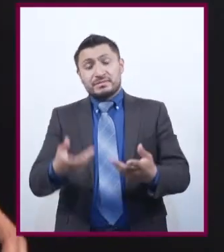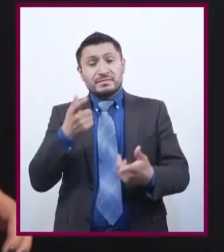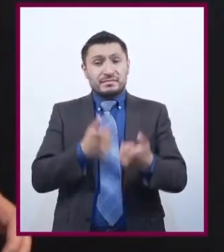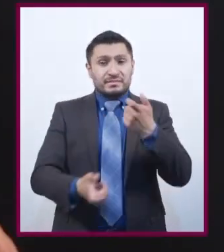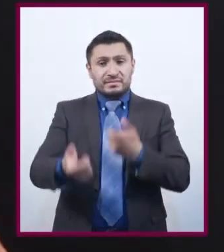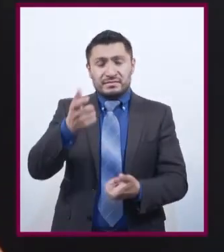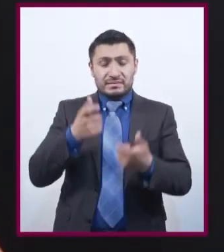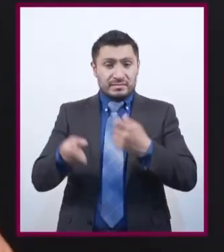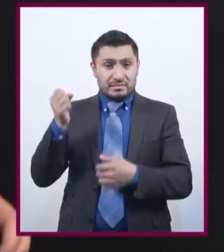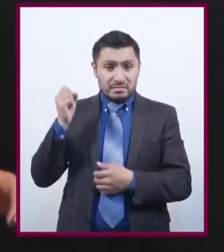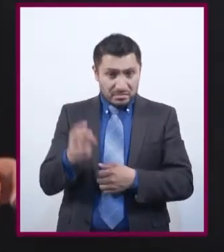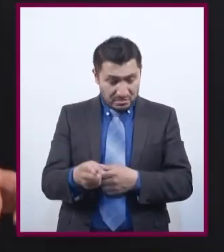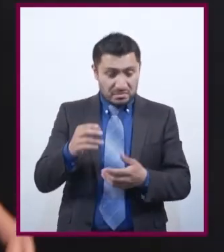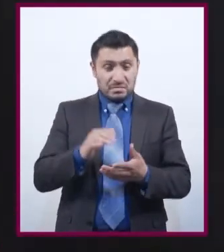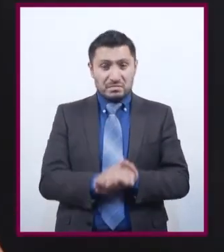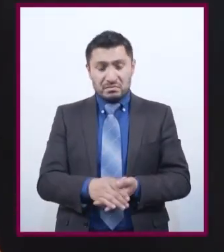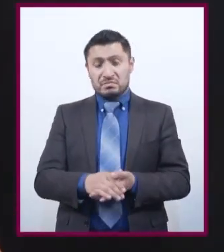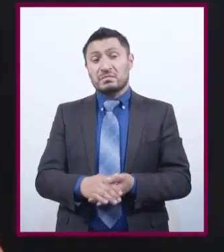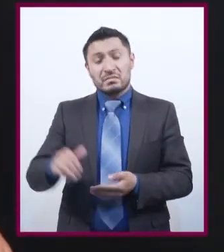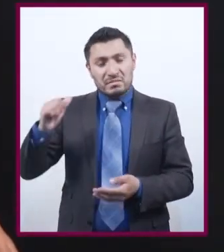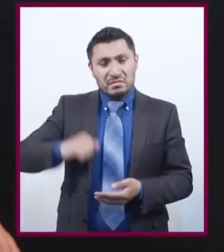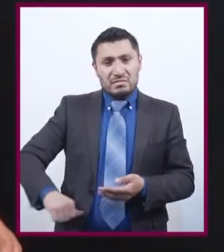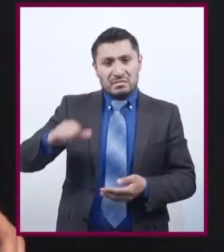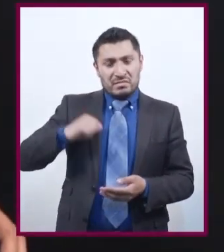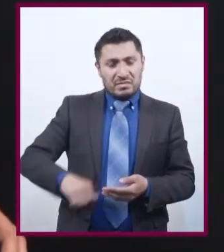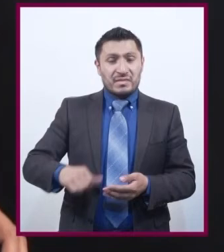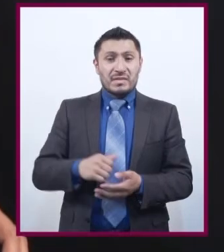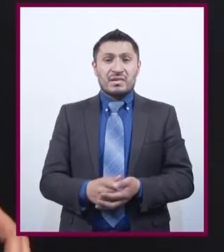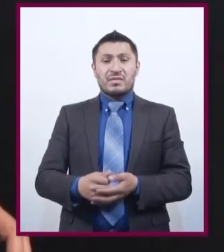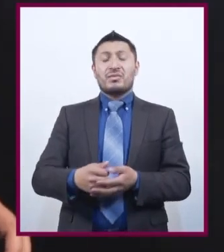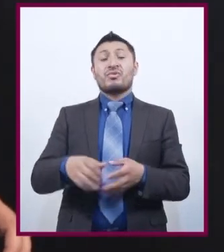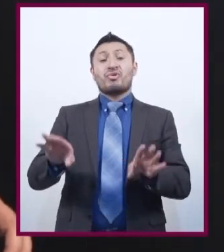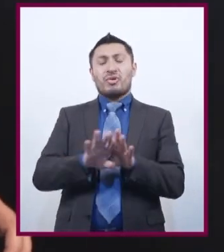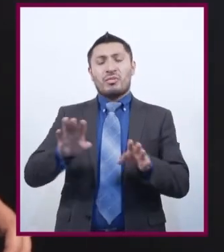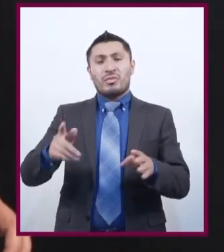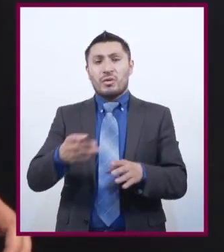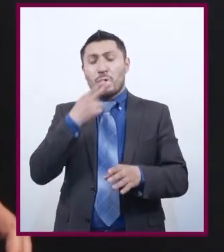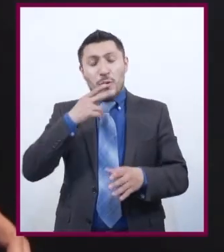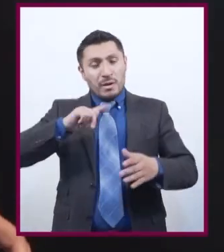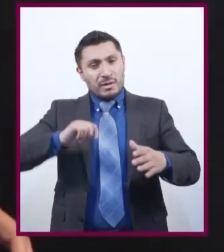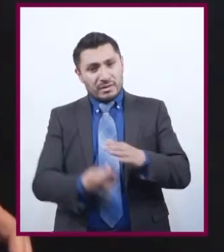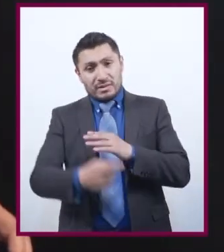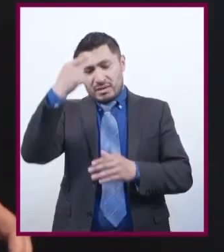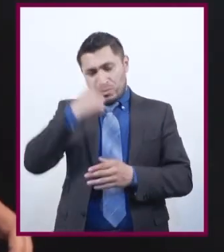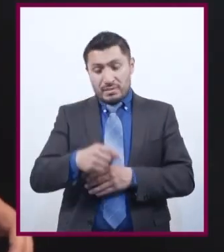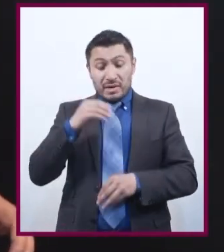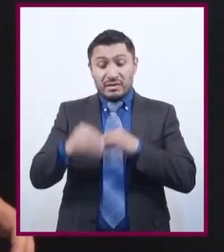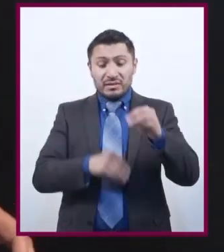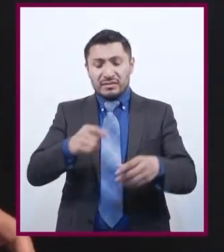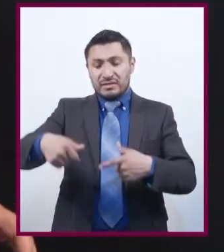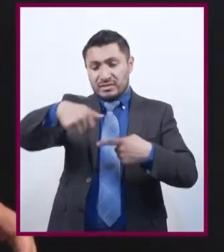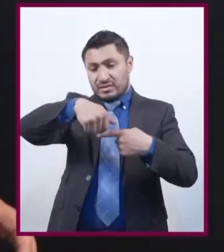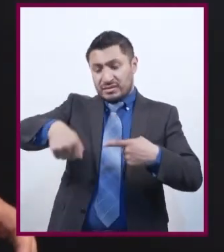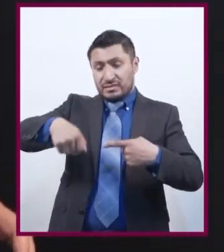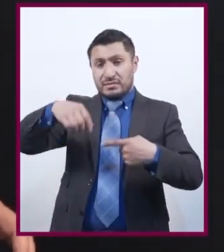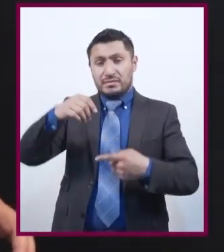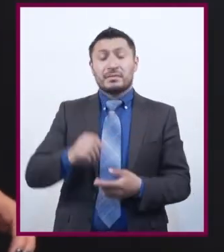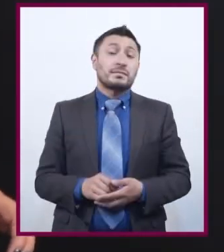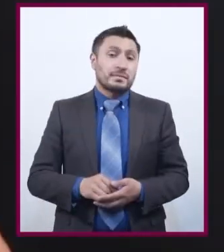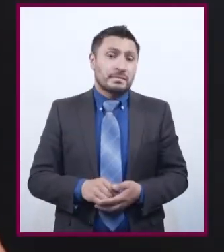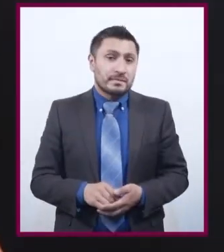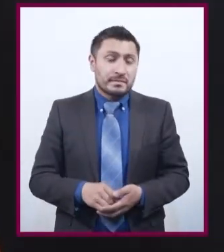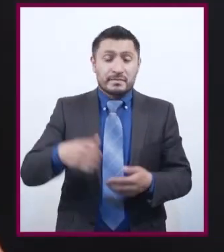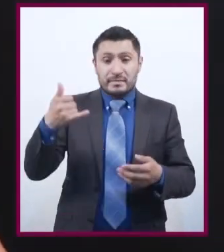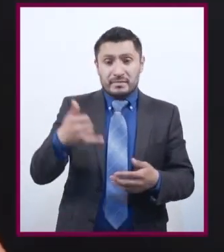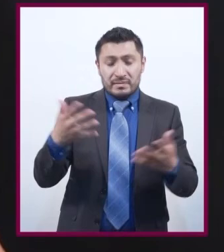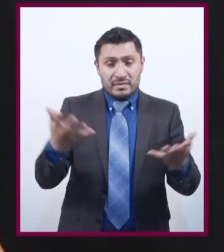su fortuna durante las épocas revolucionarias y napoleónicas echando mano de los avances tecnológicos para la fabricación de la